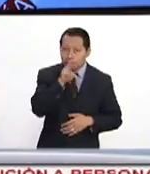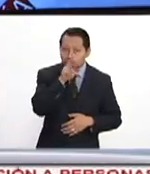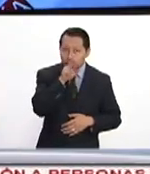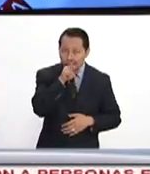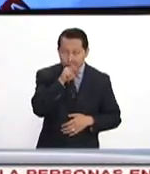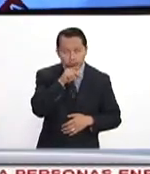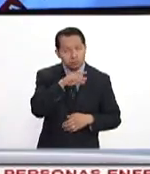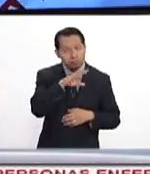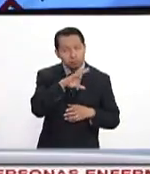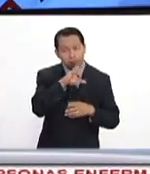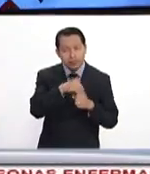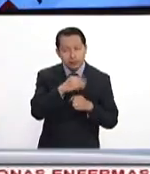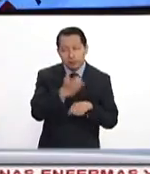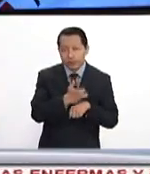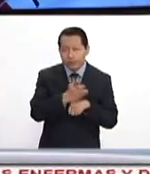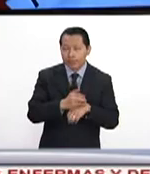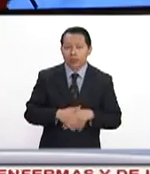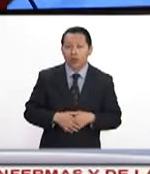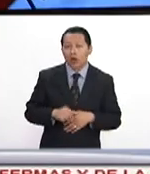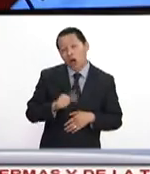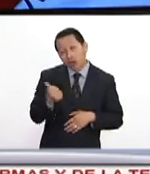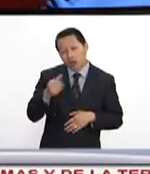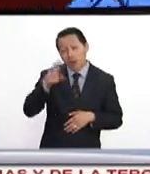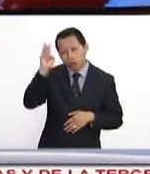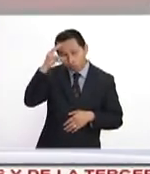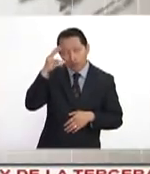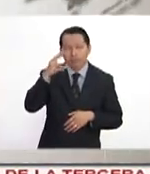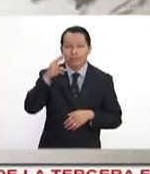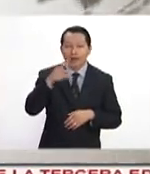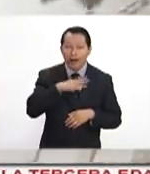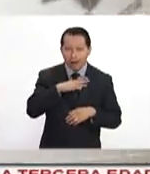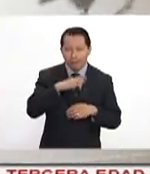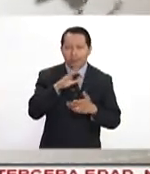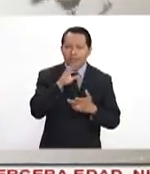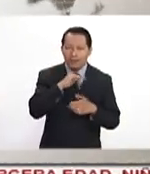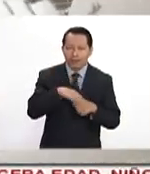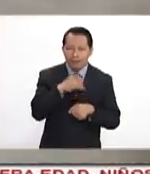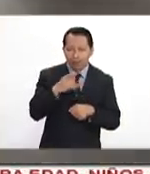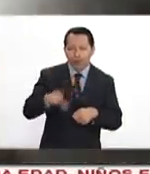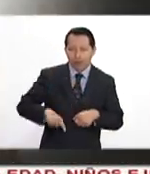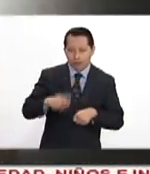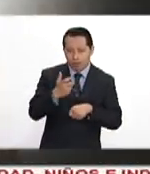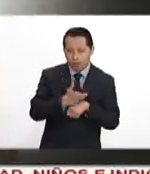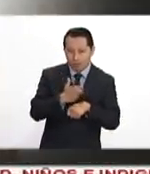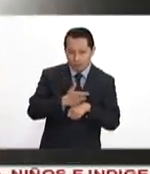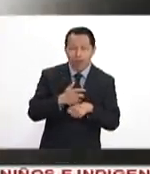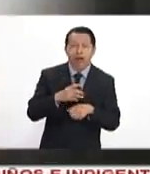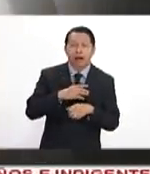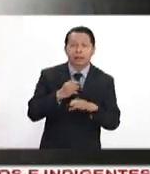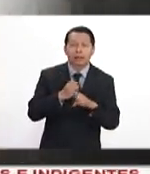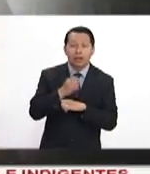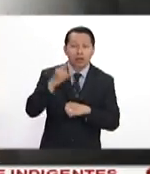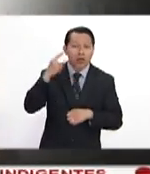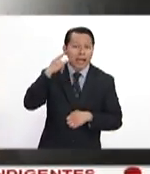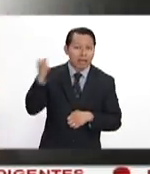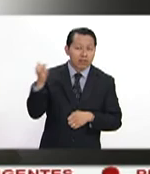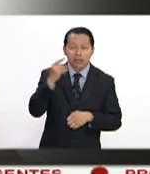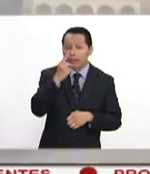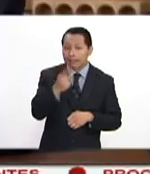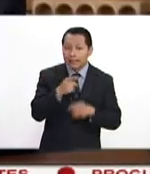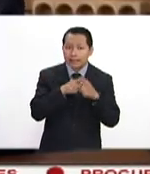Preocupación por todos lados en los Estados Unidos. Otro revés para Trump, y es que el gobierno de Estados Unidos, del estado de California, aprobó